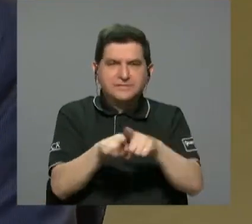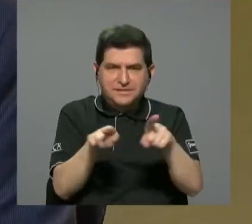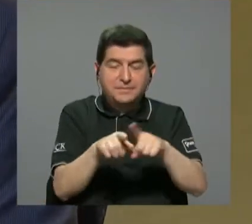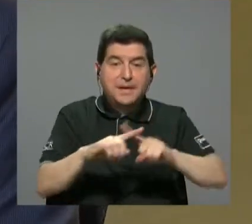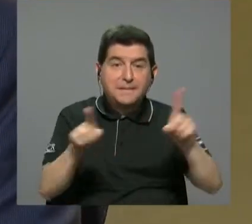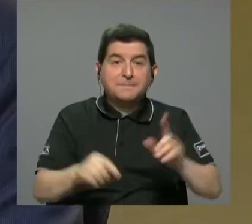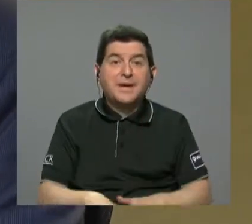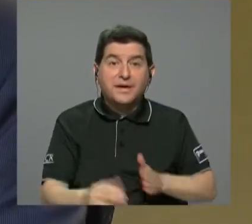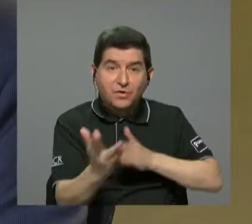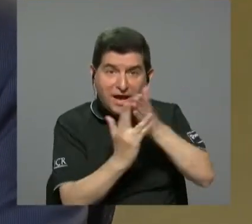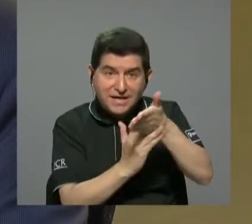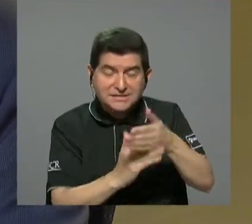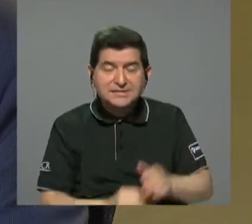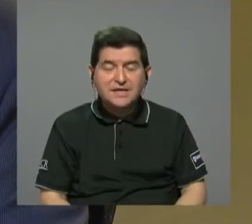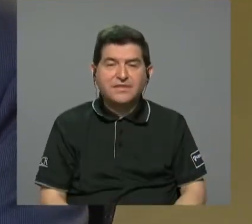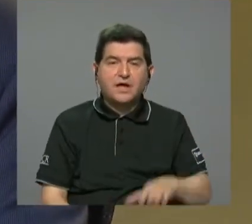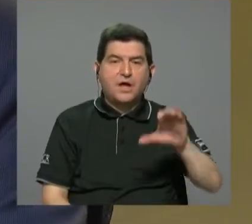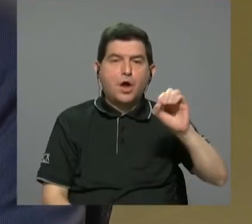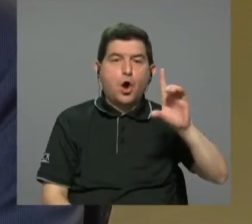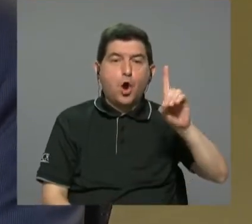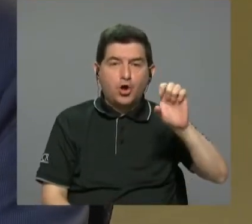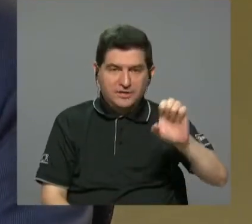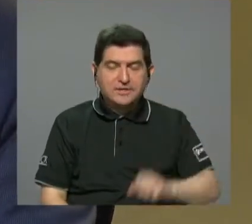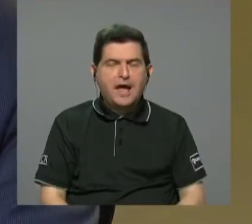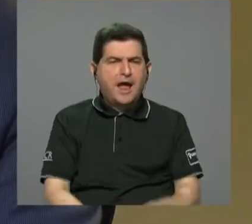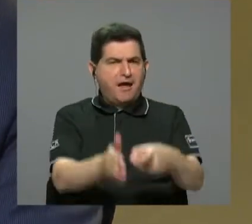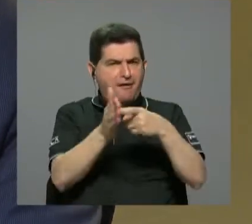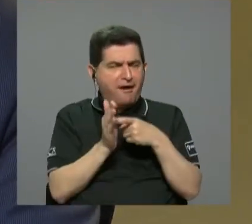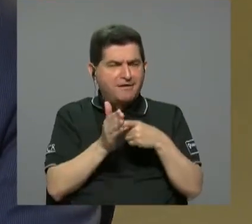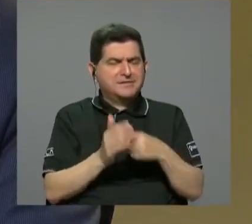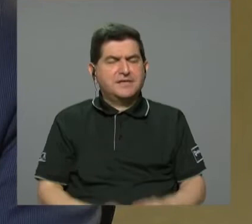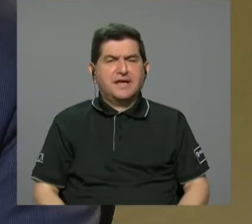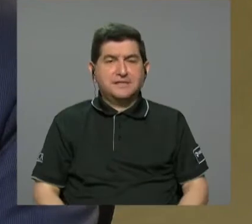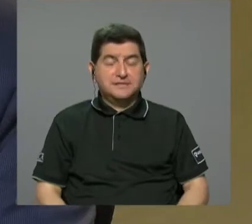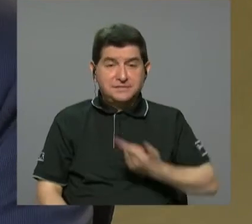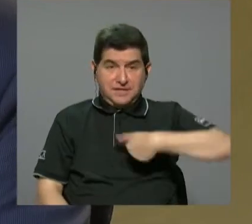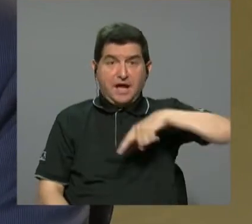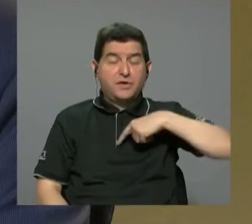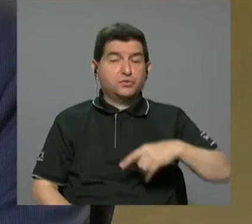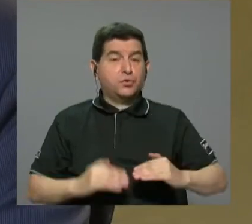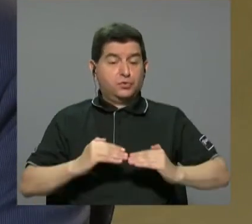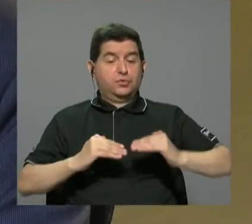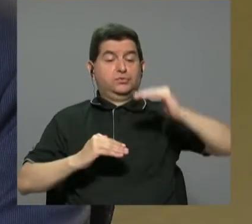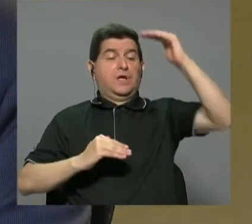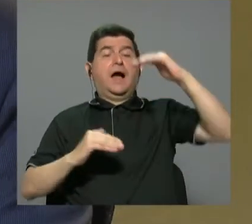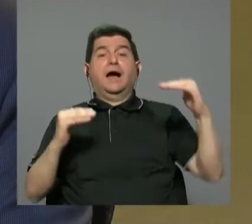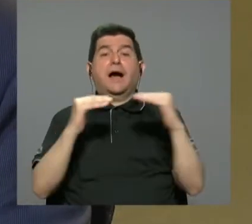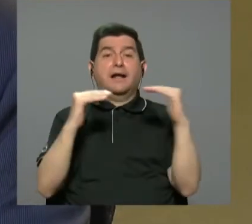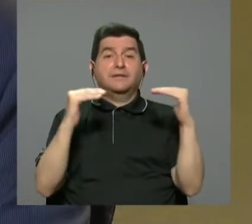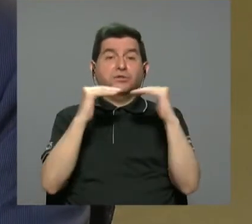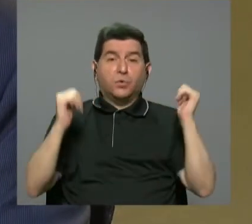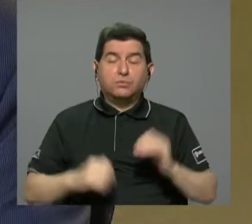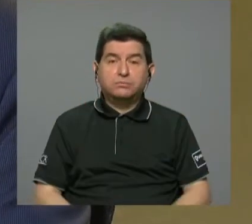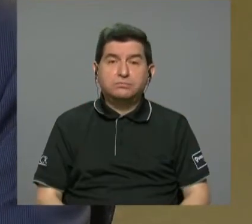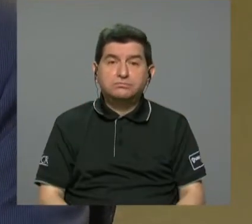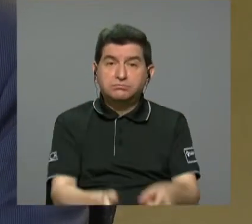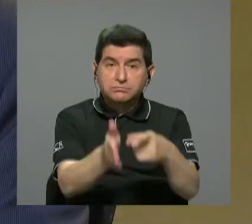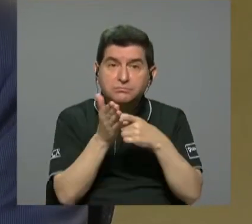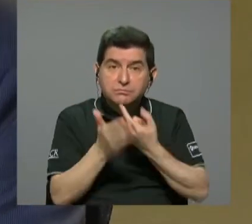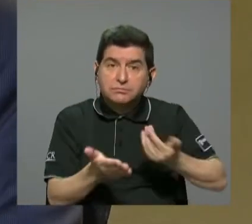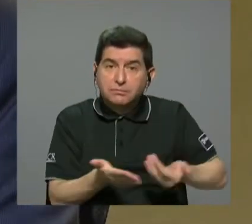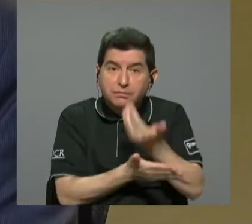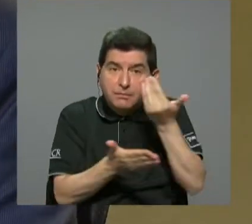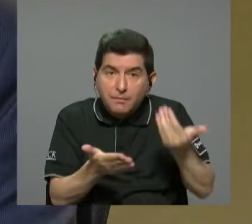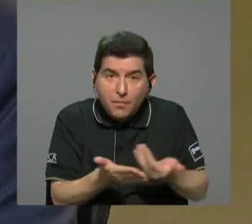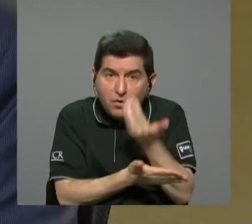la OCDE nos da una exigencia enorme, nos levantan la barra alta y nos obligan a